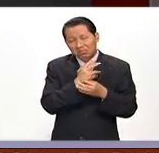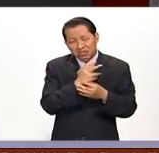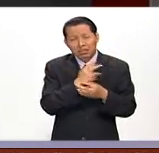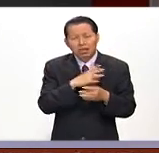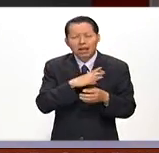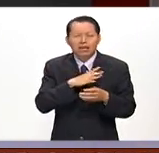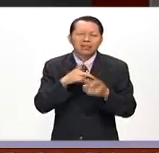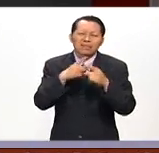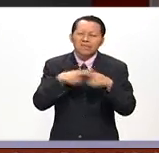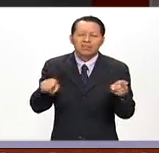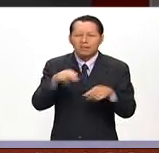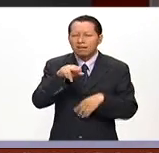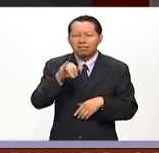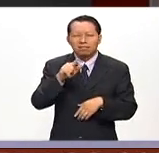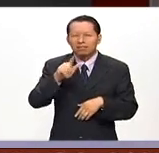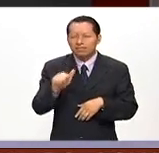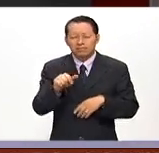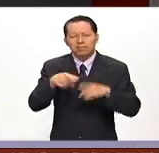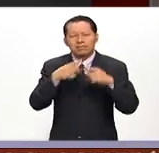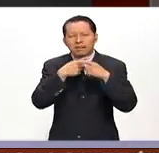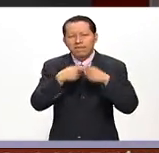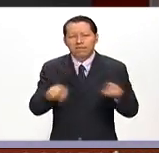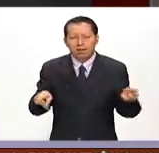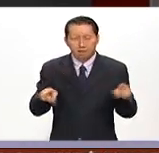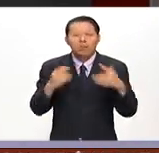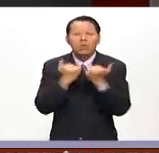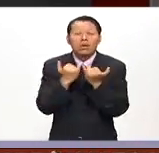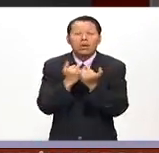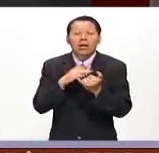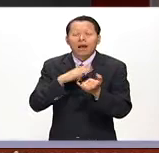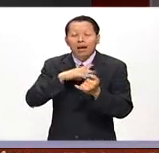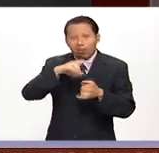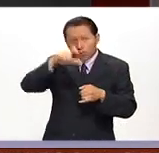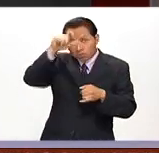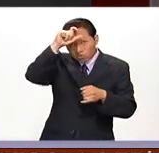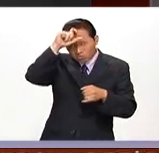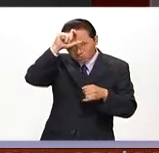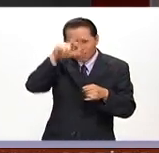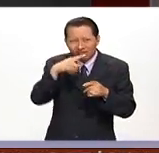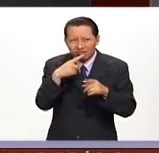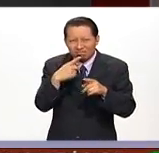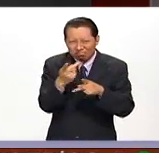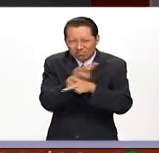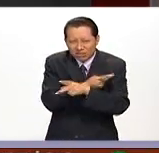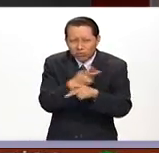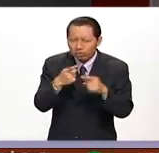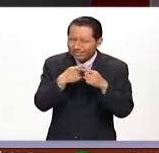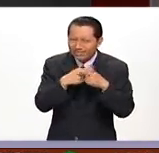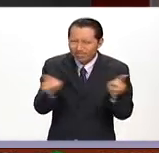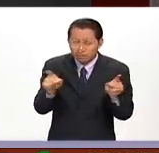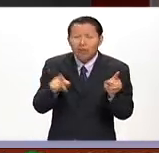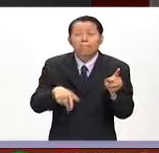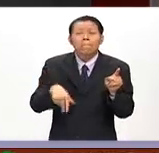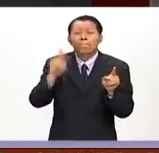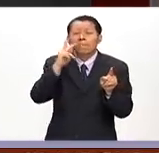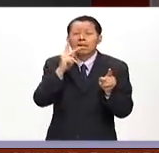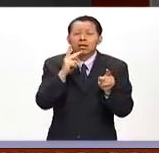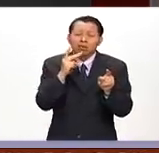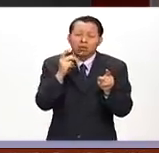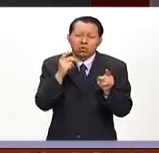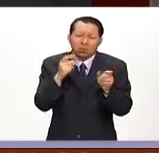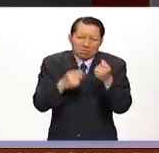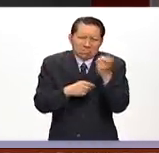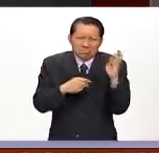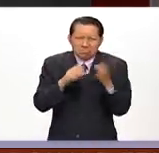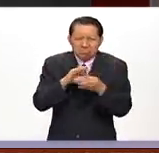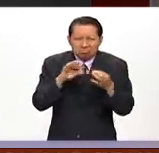distintos lo que ocurrió en Niza y lo que se vivió también en Turquía? Pero hay quienes dicen que el punto que podría